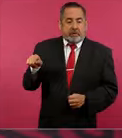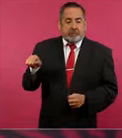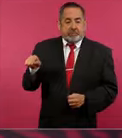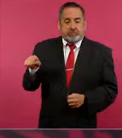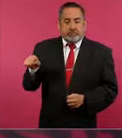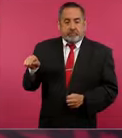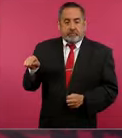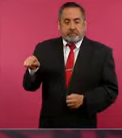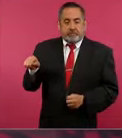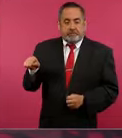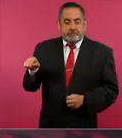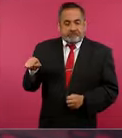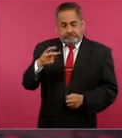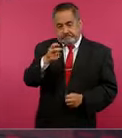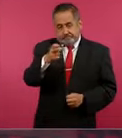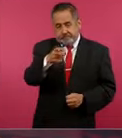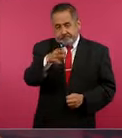¿sí?